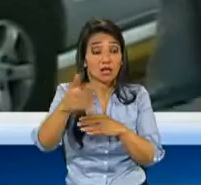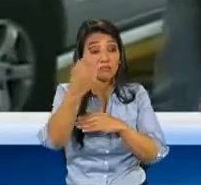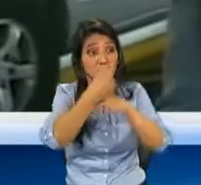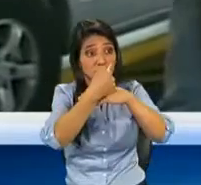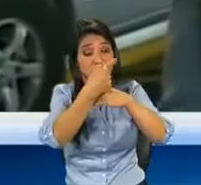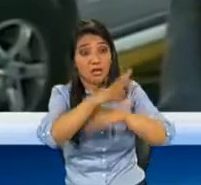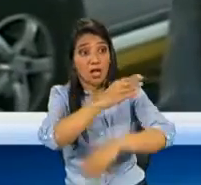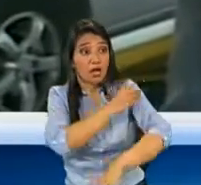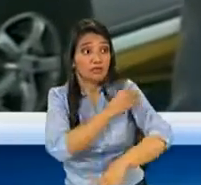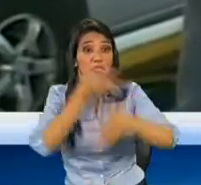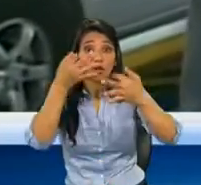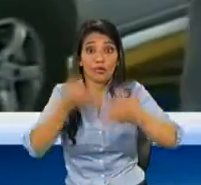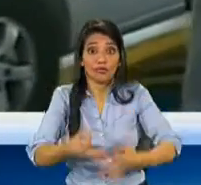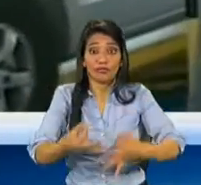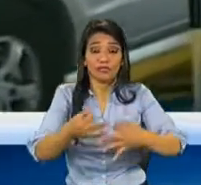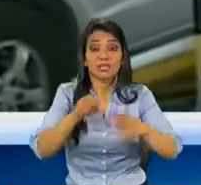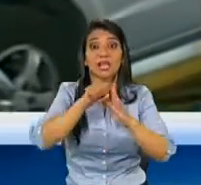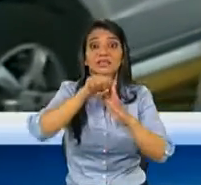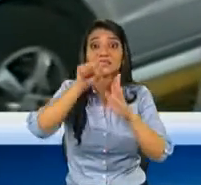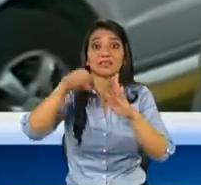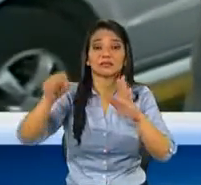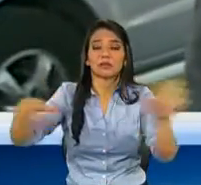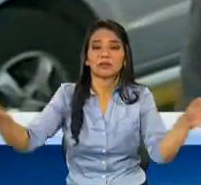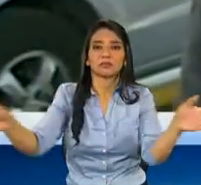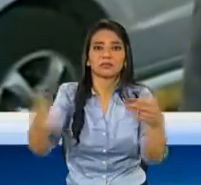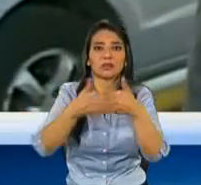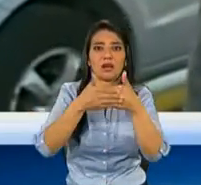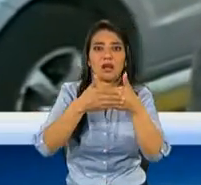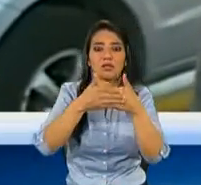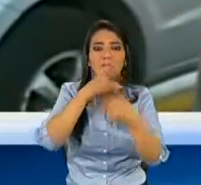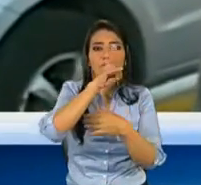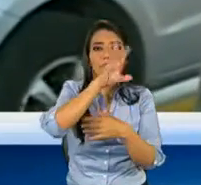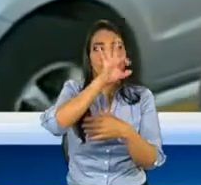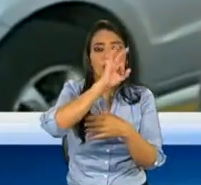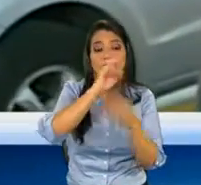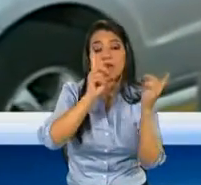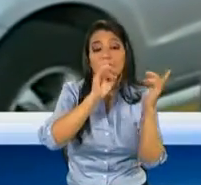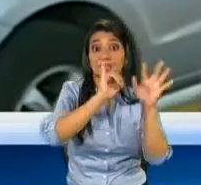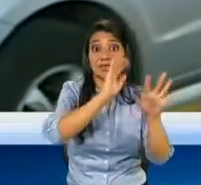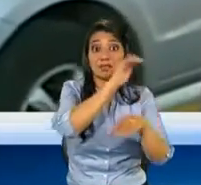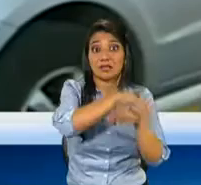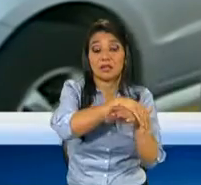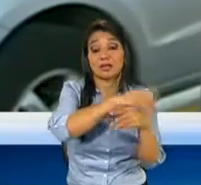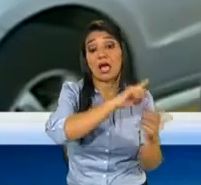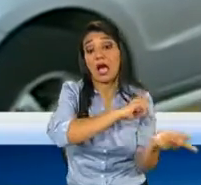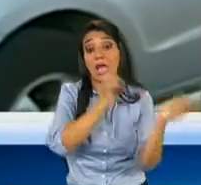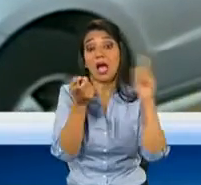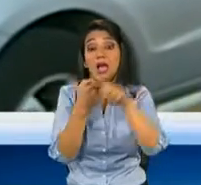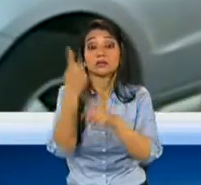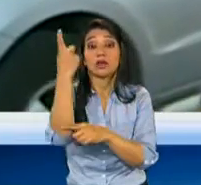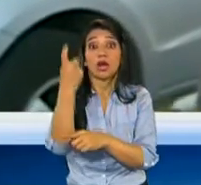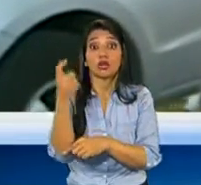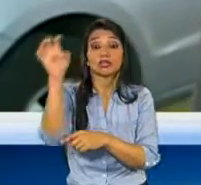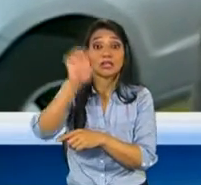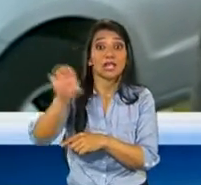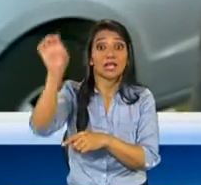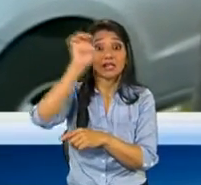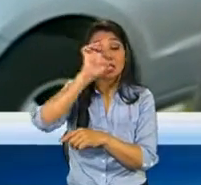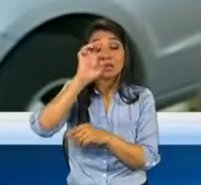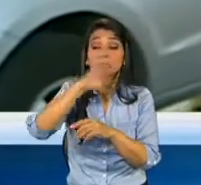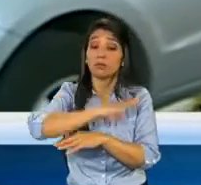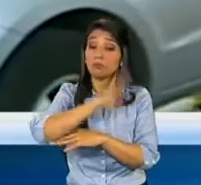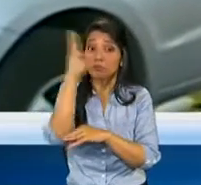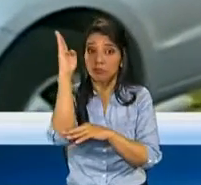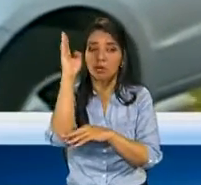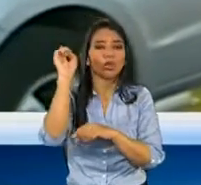oficial que el sistema está cerrado a partir del 29 a las 6 de la tarde y se reapertura el 11 de enero a las 0 horas es